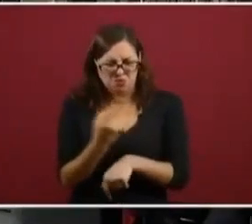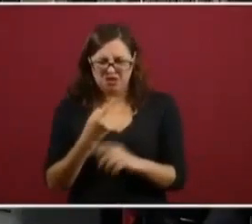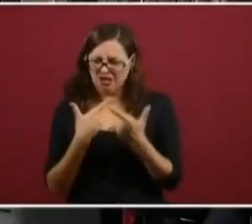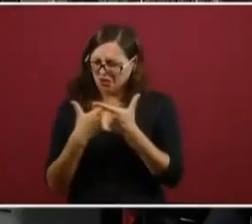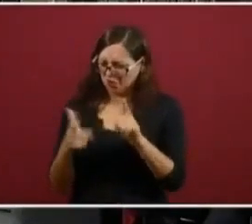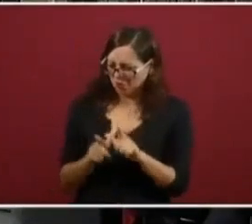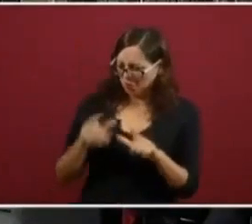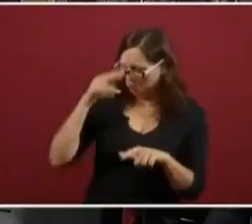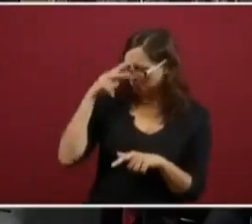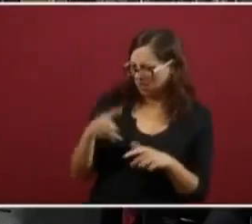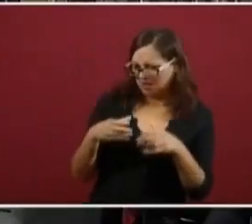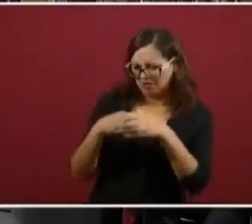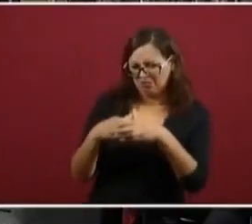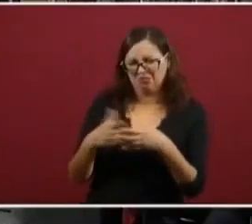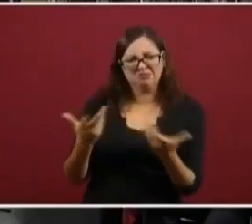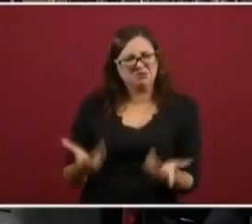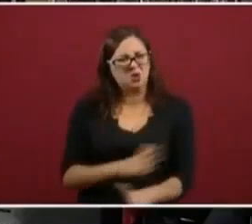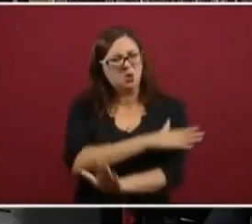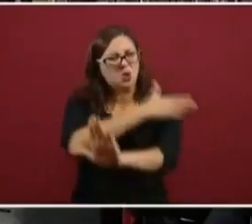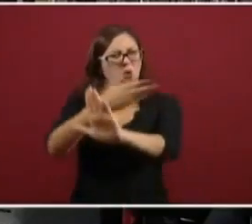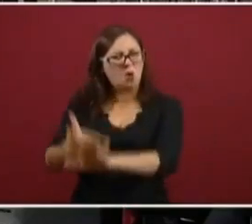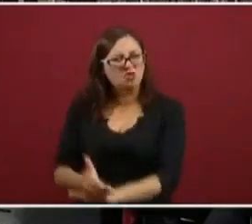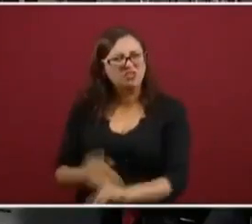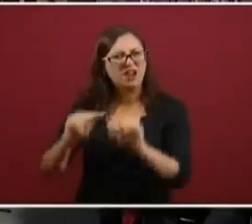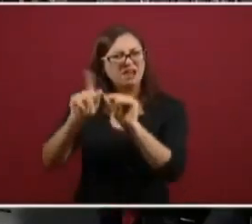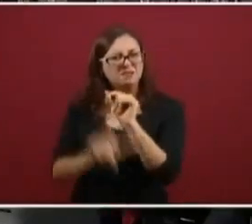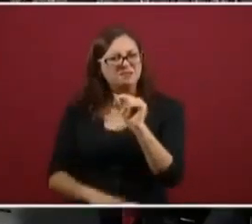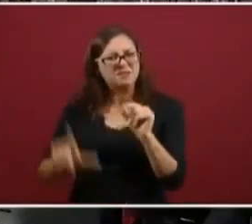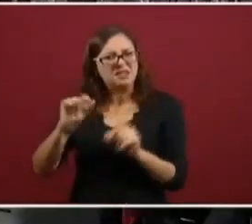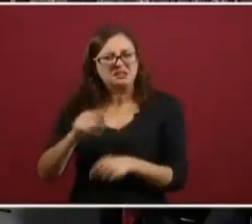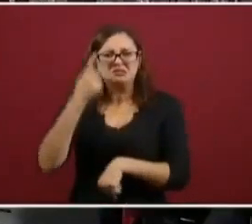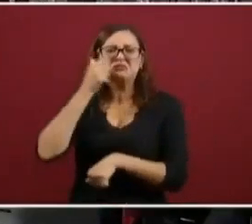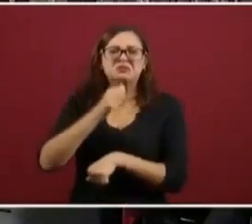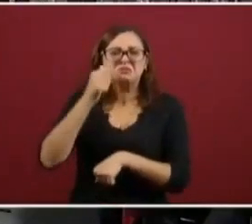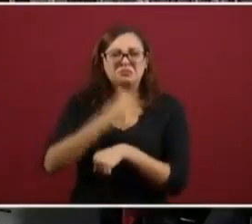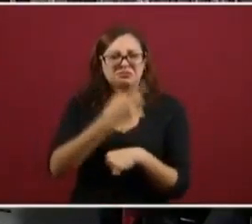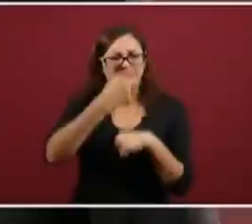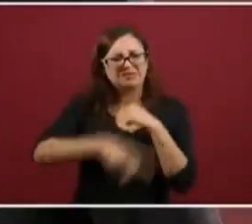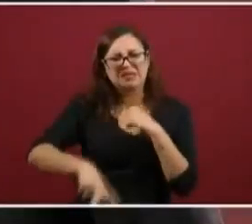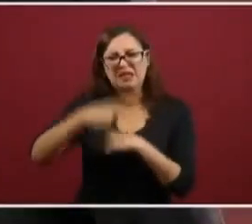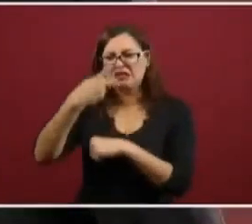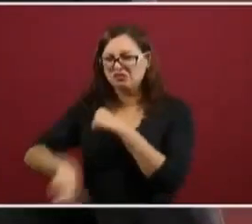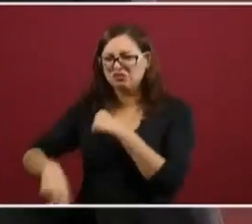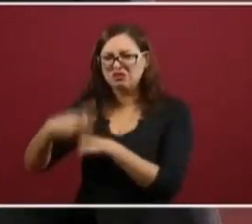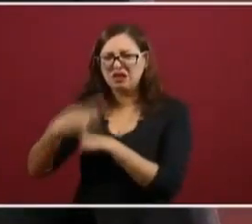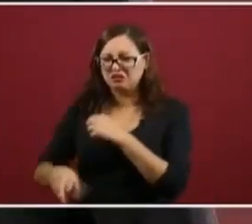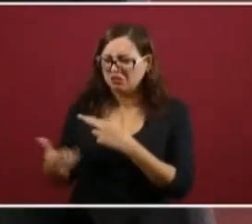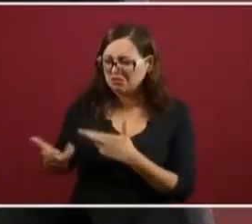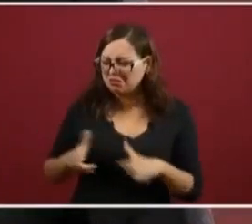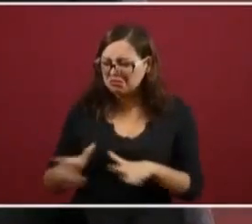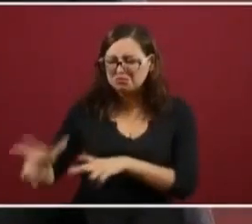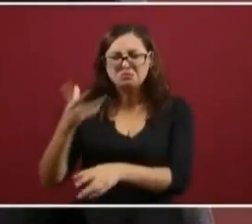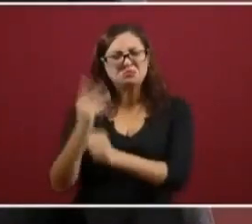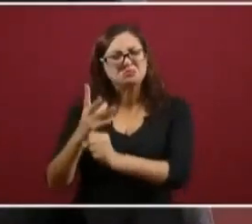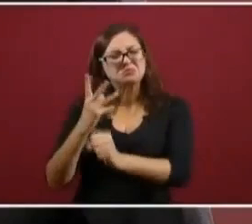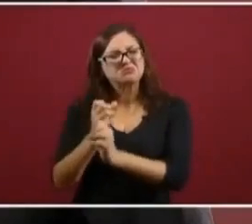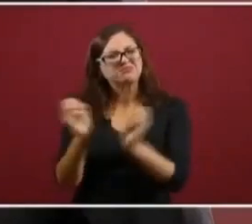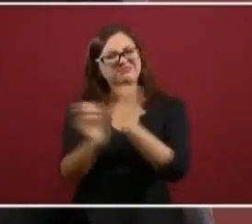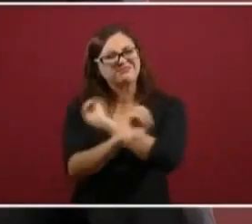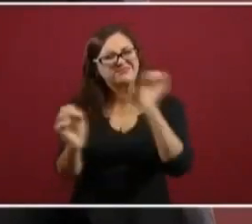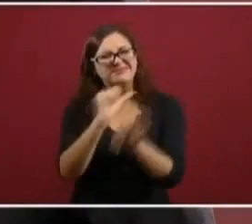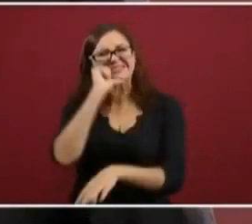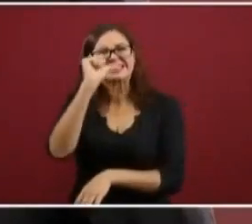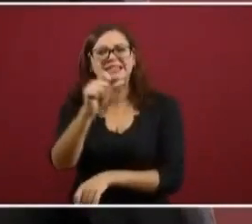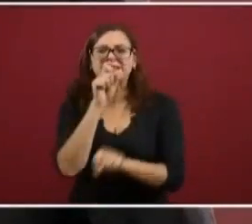Grupo México que ha ocasionado este daño incumpliendo con sus compromisos de remediación del río Sonora y in